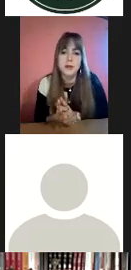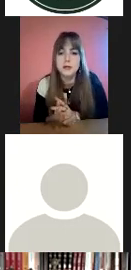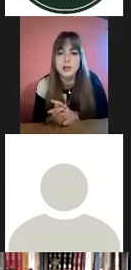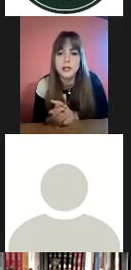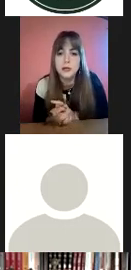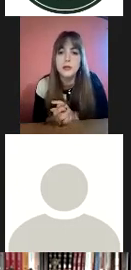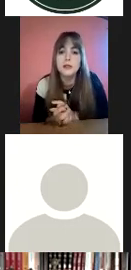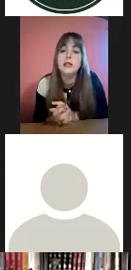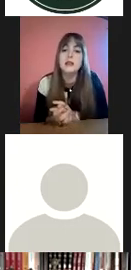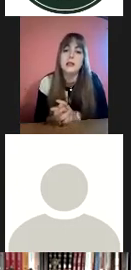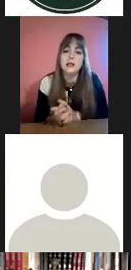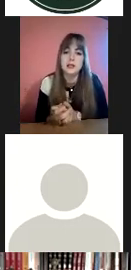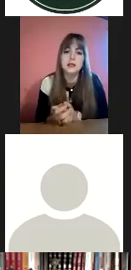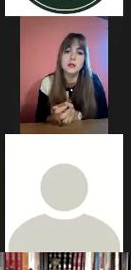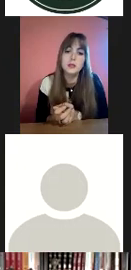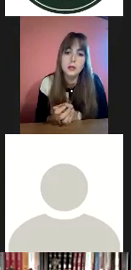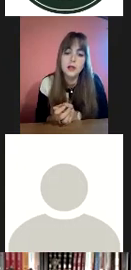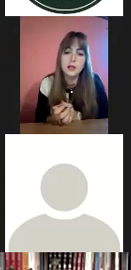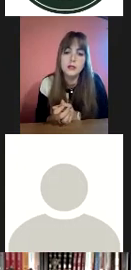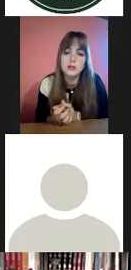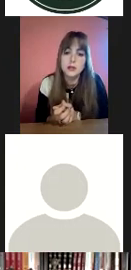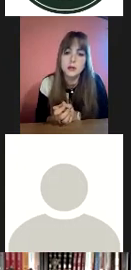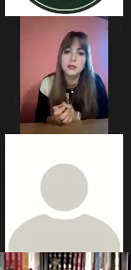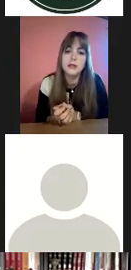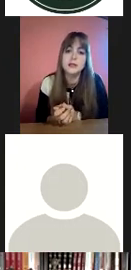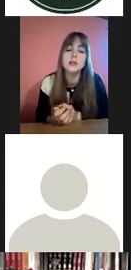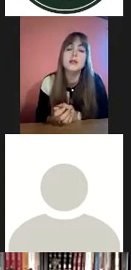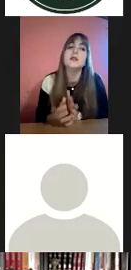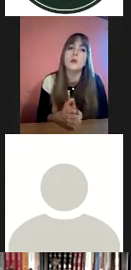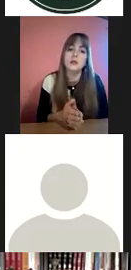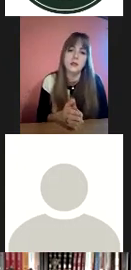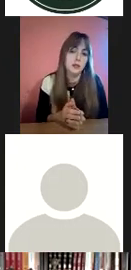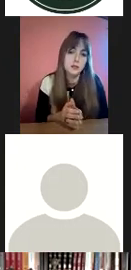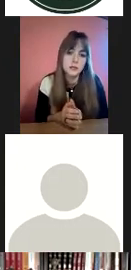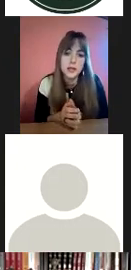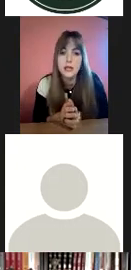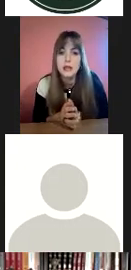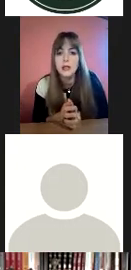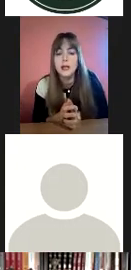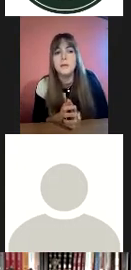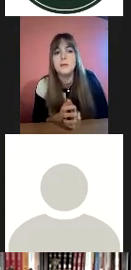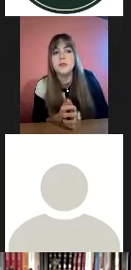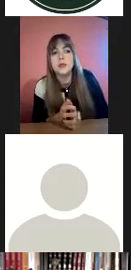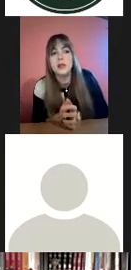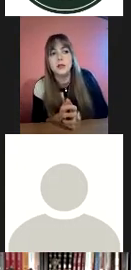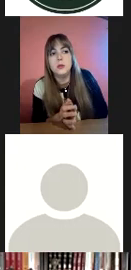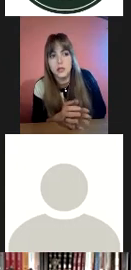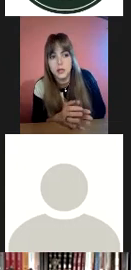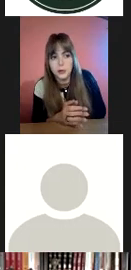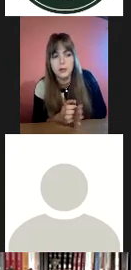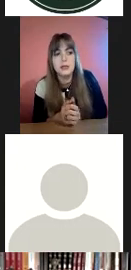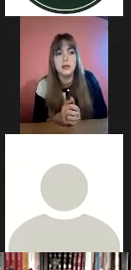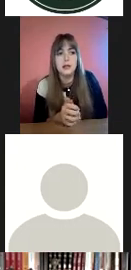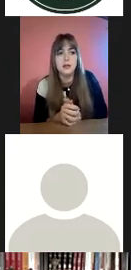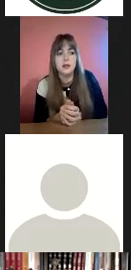Conclusiones. Perros y gatos deben salir de las áreas de salud pública donde se los mata desde hace 50 años. Esto es muy